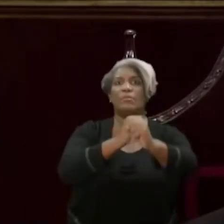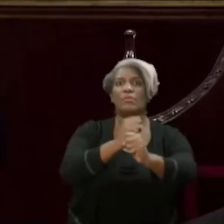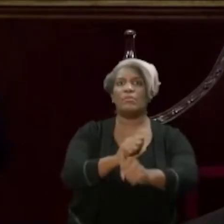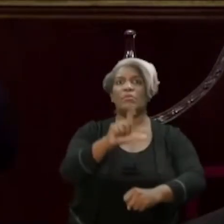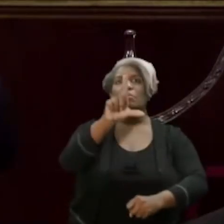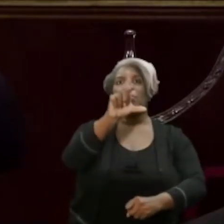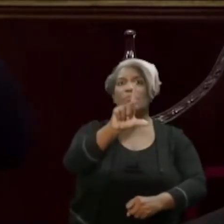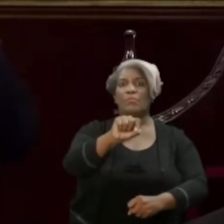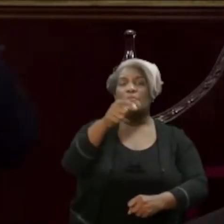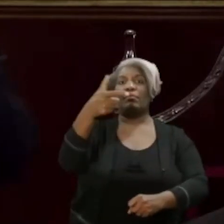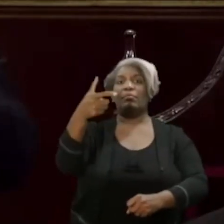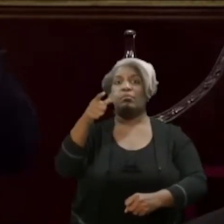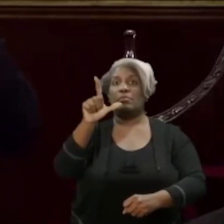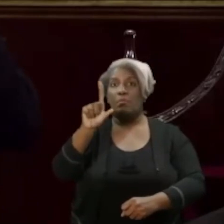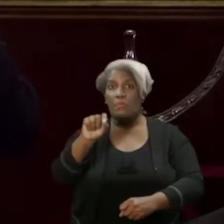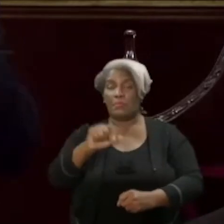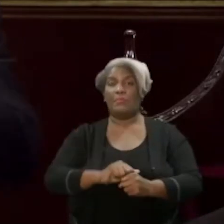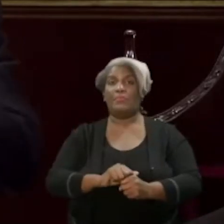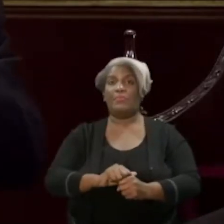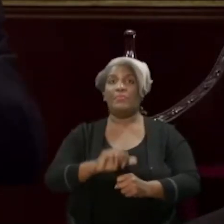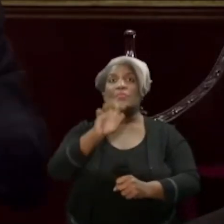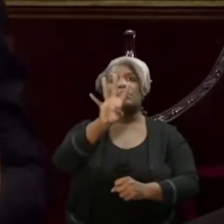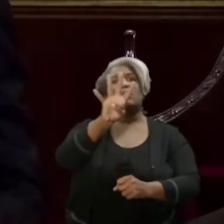indicador se colocaba en